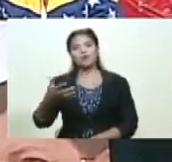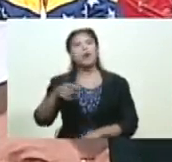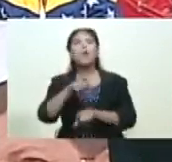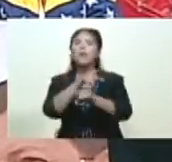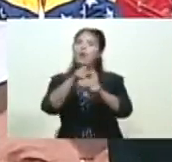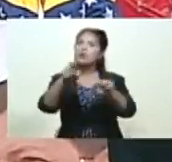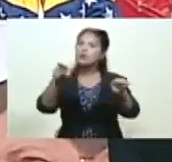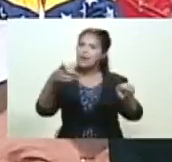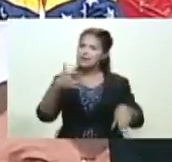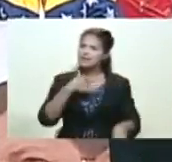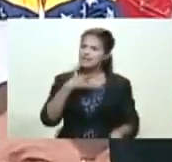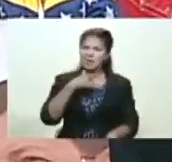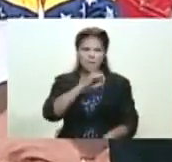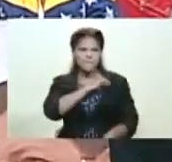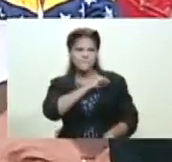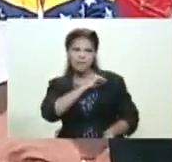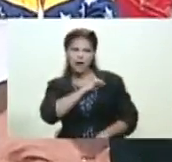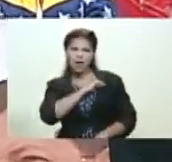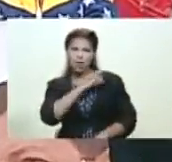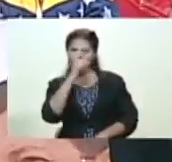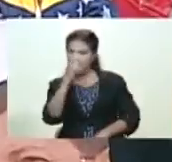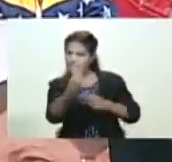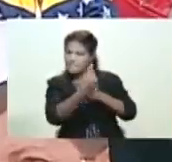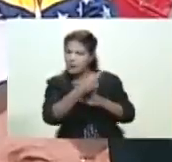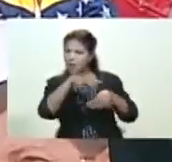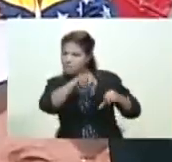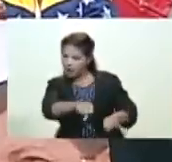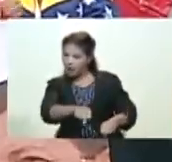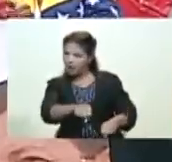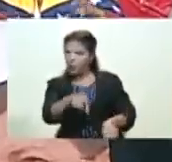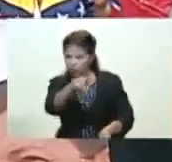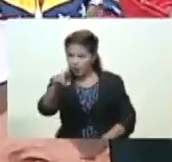¿Ustedes sintieron miedo ante las amenazas del imperialismo?